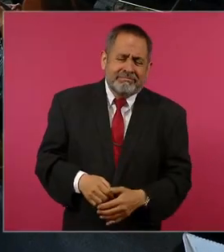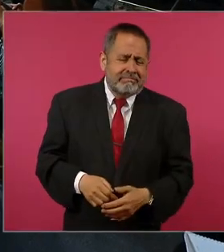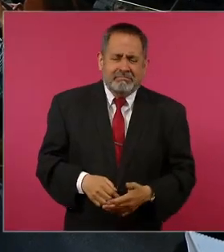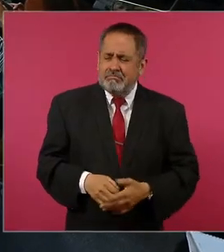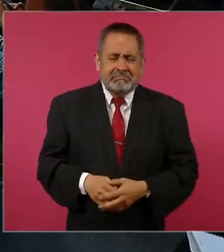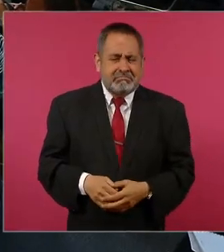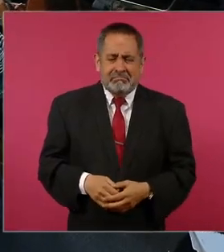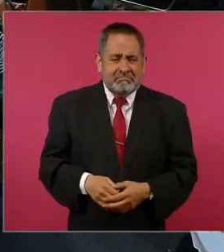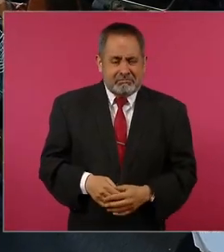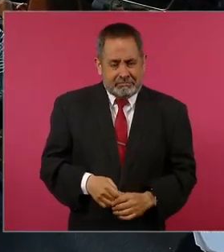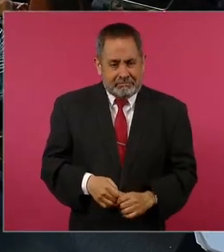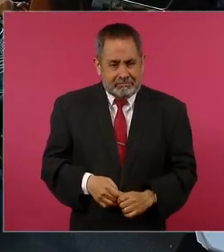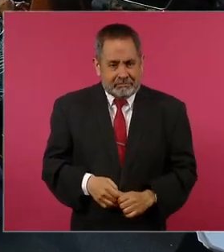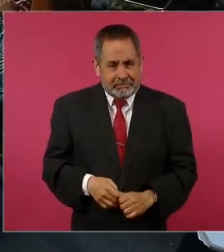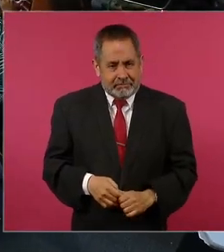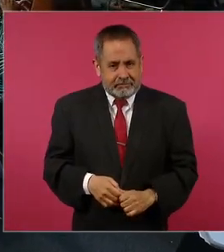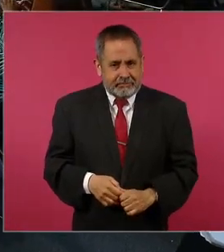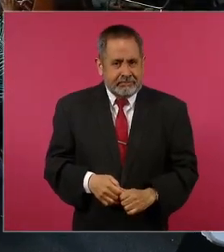recibía